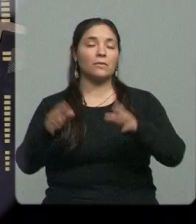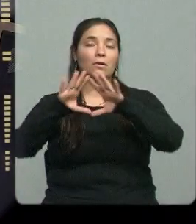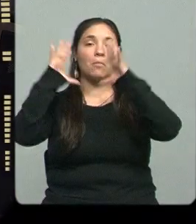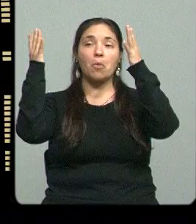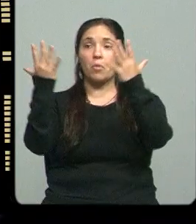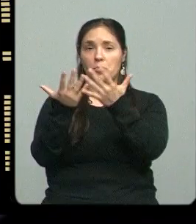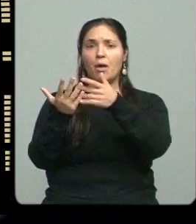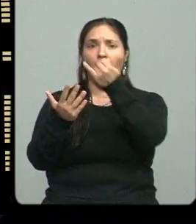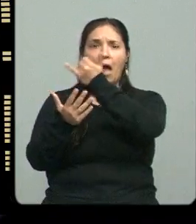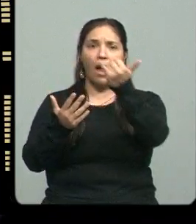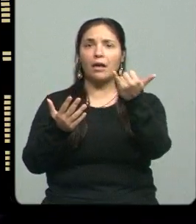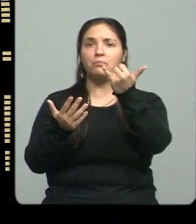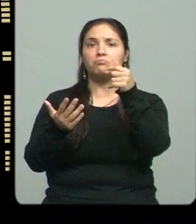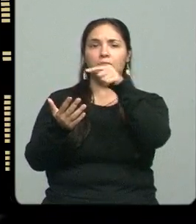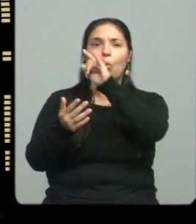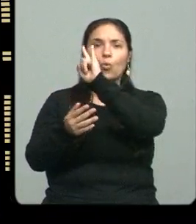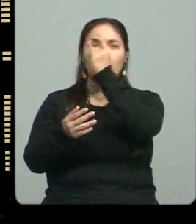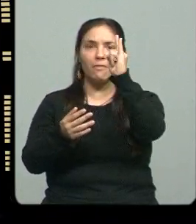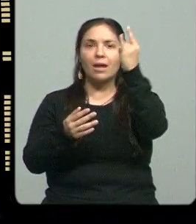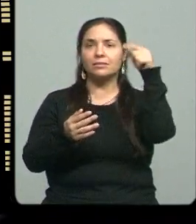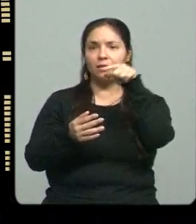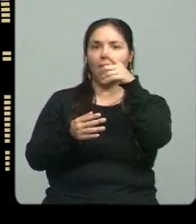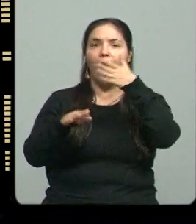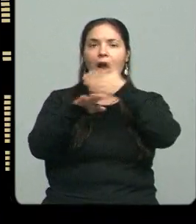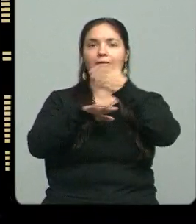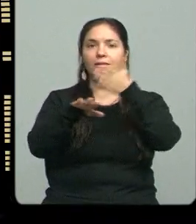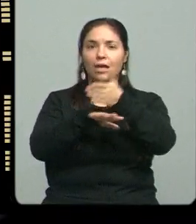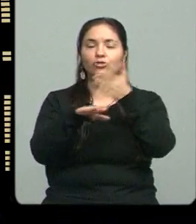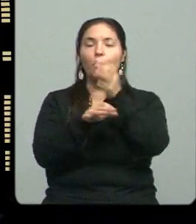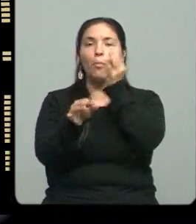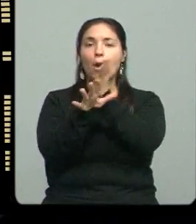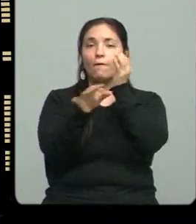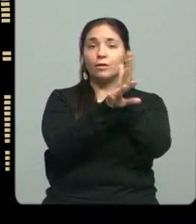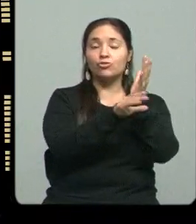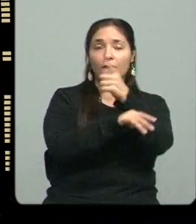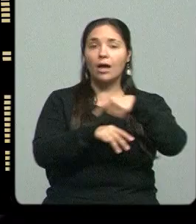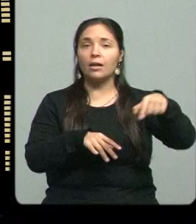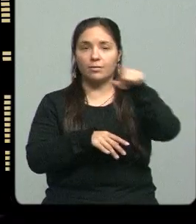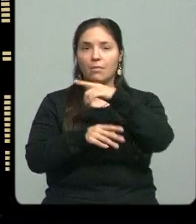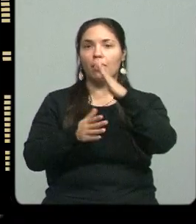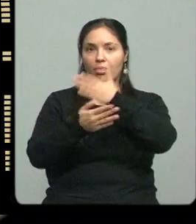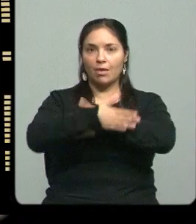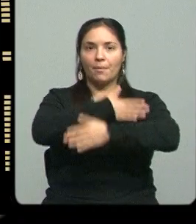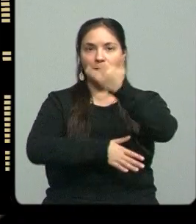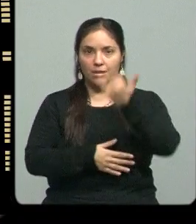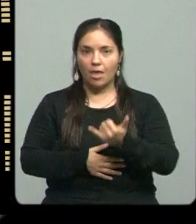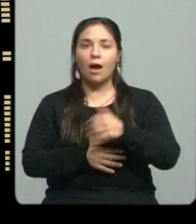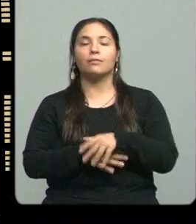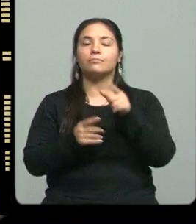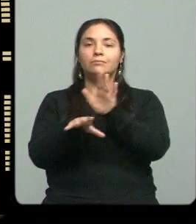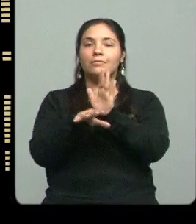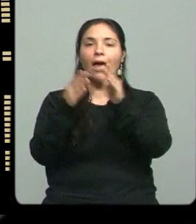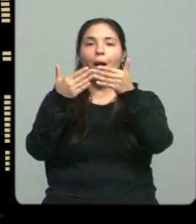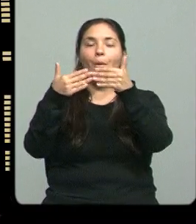En el mundo hay varios ejemplos de universidades que han facilitado el acceso a la formación de profesionales con discapacidad, rompiendo